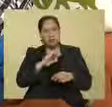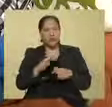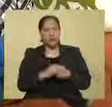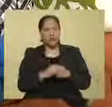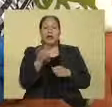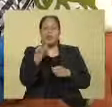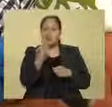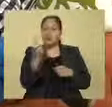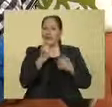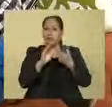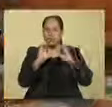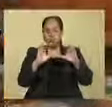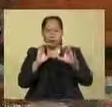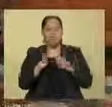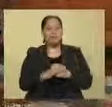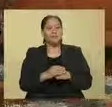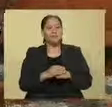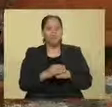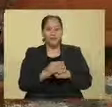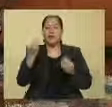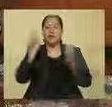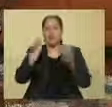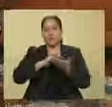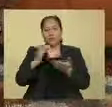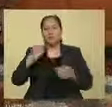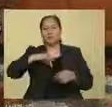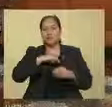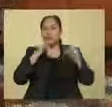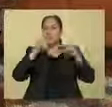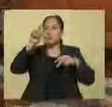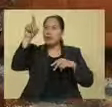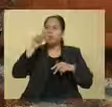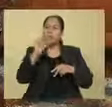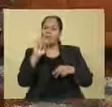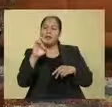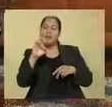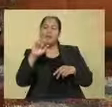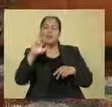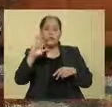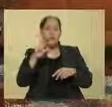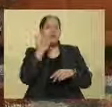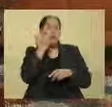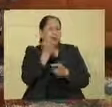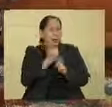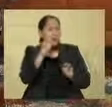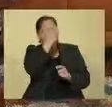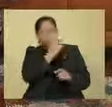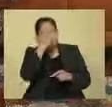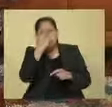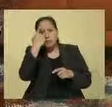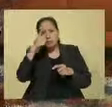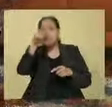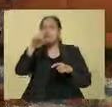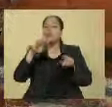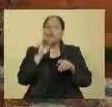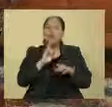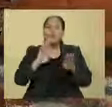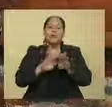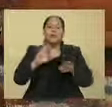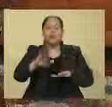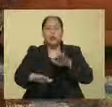Hay que prevenir, ¿no? Sí, exactamente. Bueno, nos esperamos en Piédica para, ¿sí?, para hacerse un análisis de marcha y